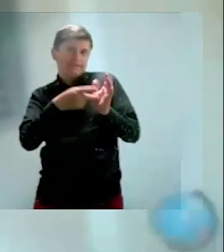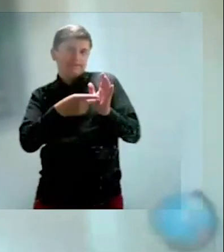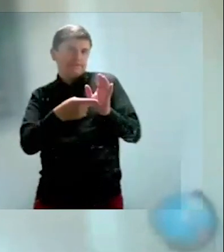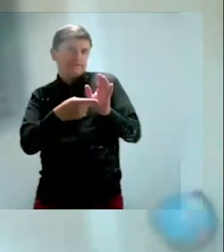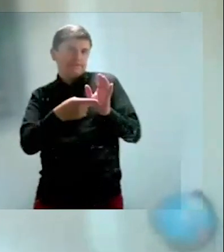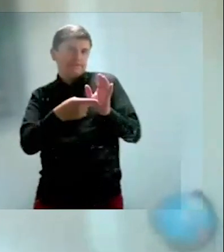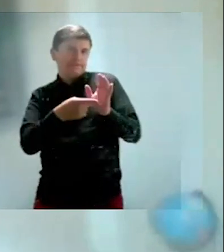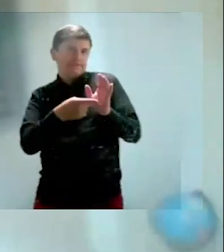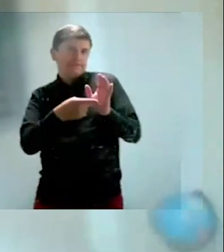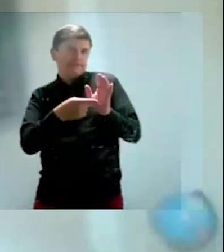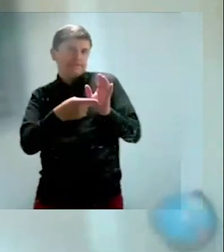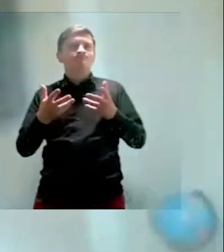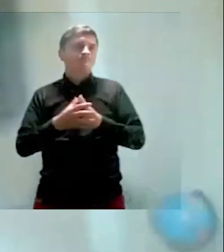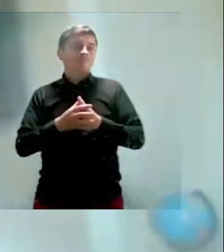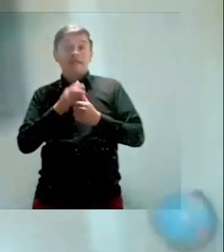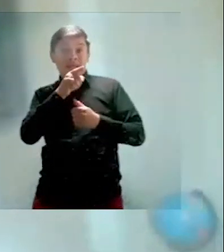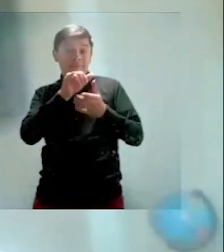importante es el de